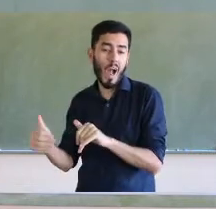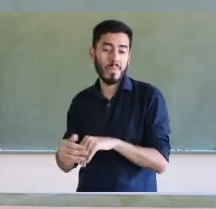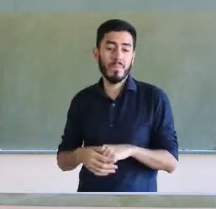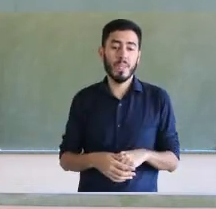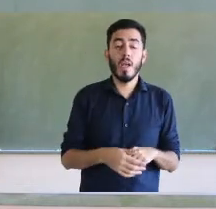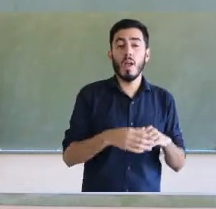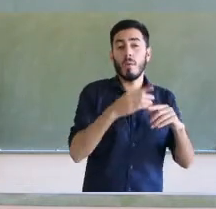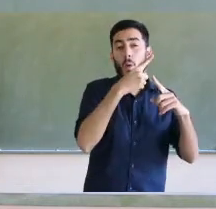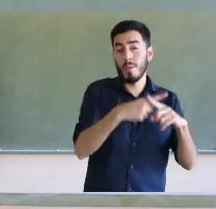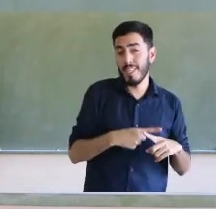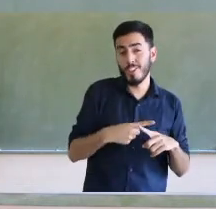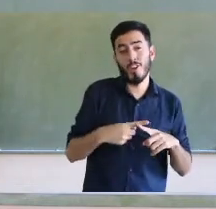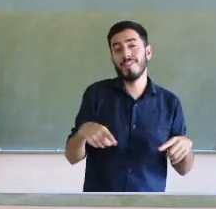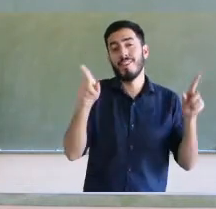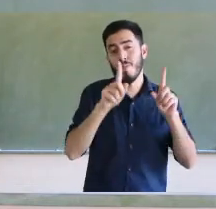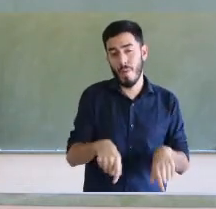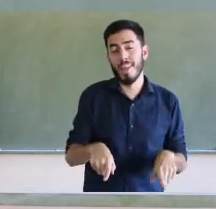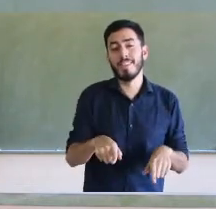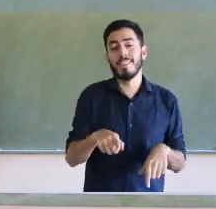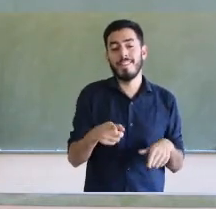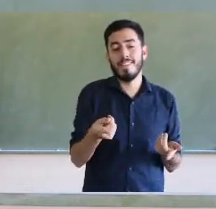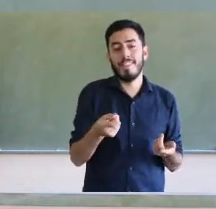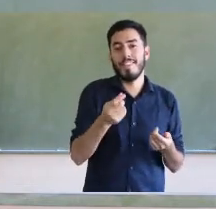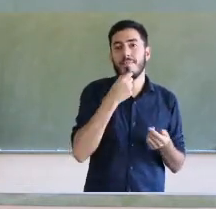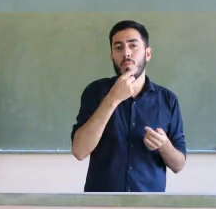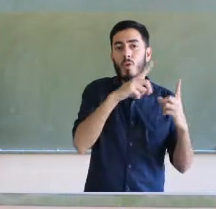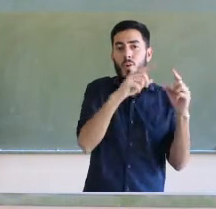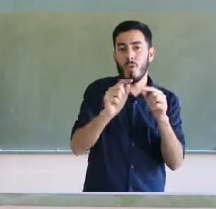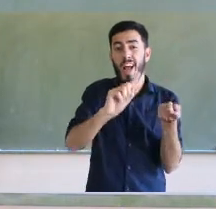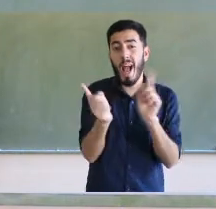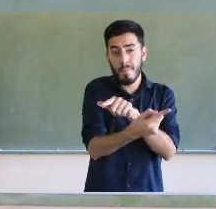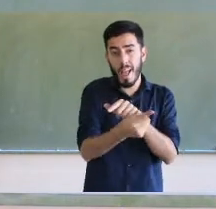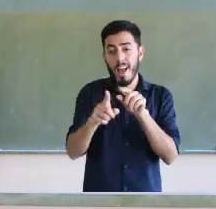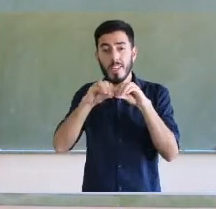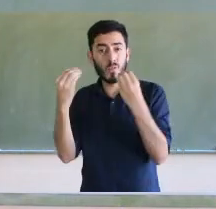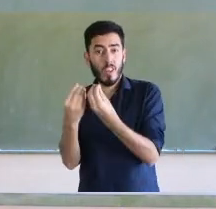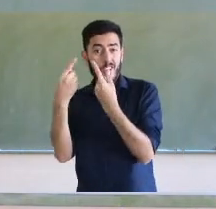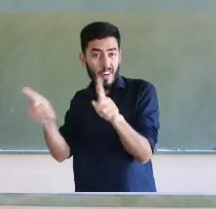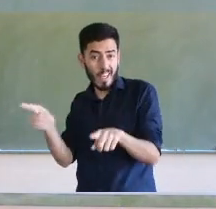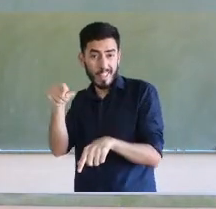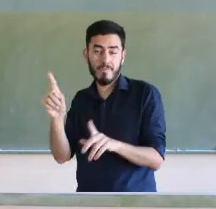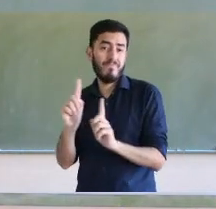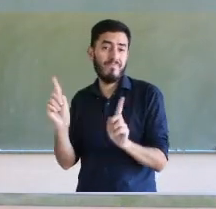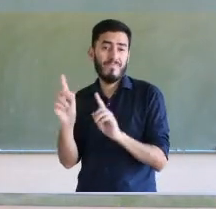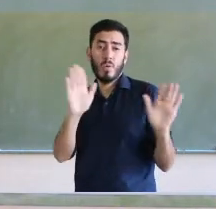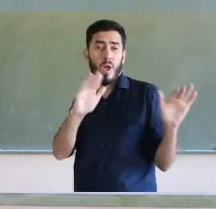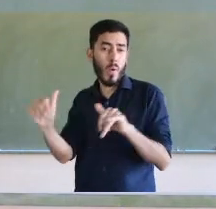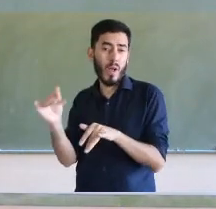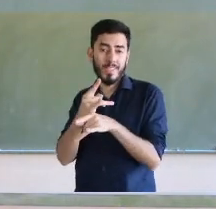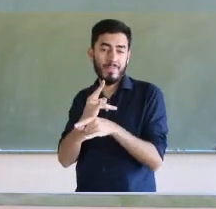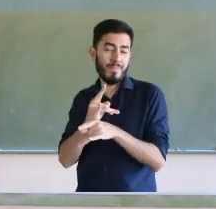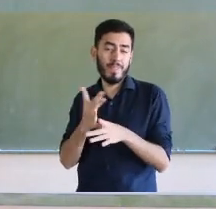multiplicación. No interviene en el resultado que yo escriba una fracción primera que la otra o